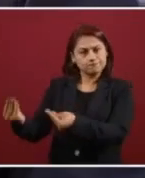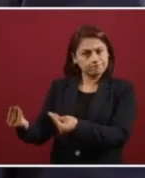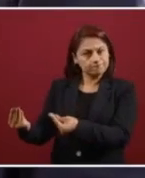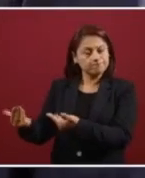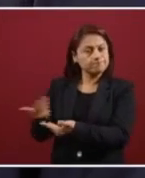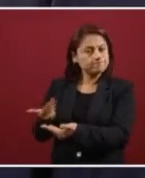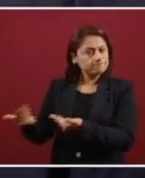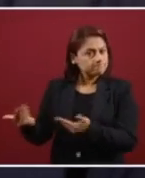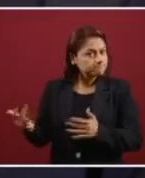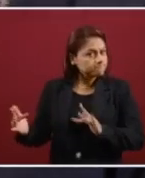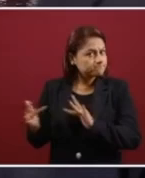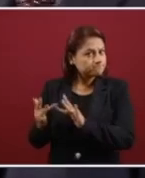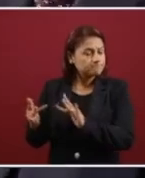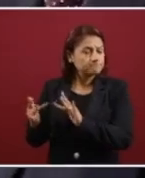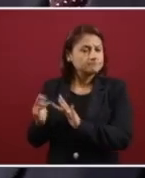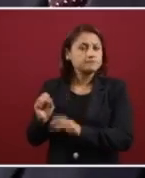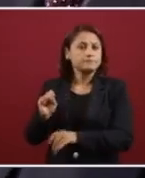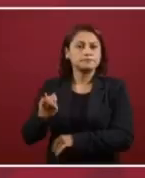la